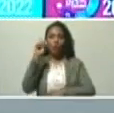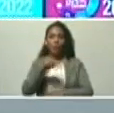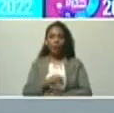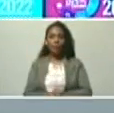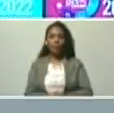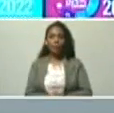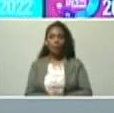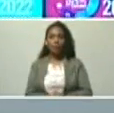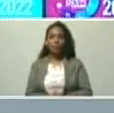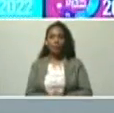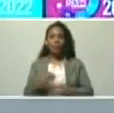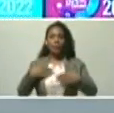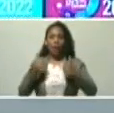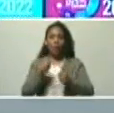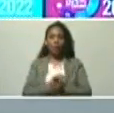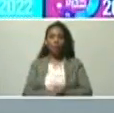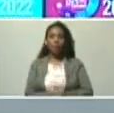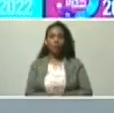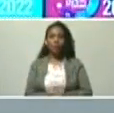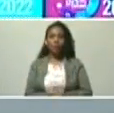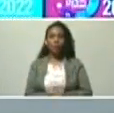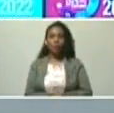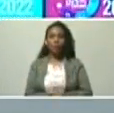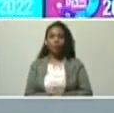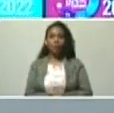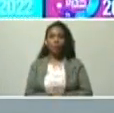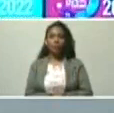y Salud,